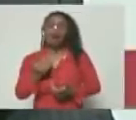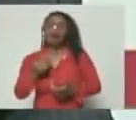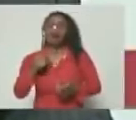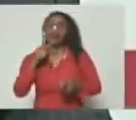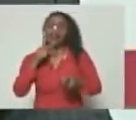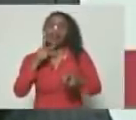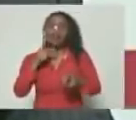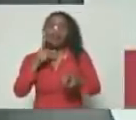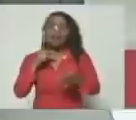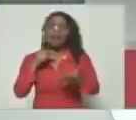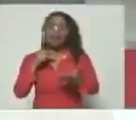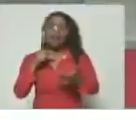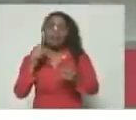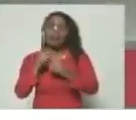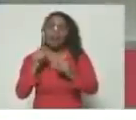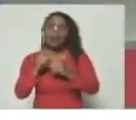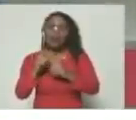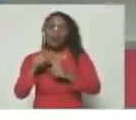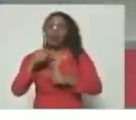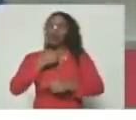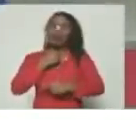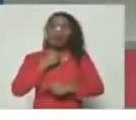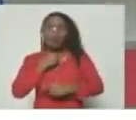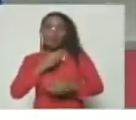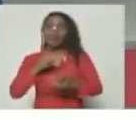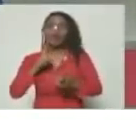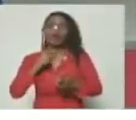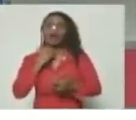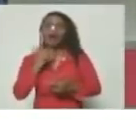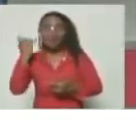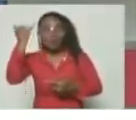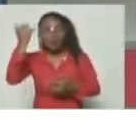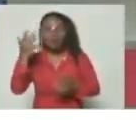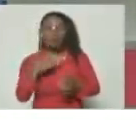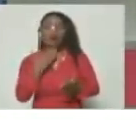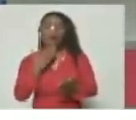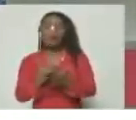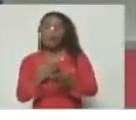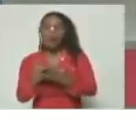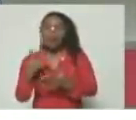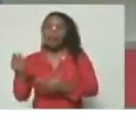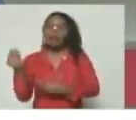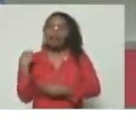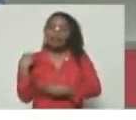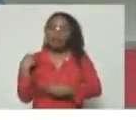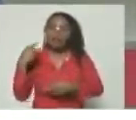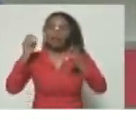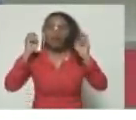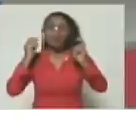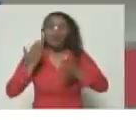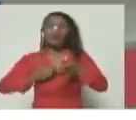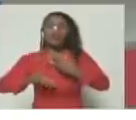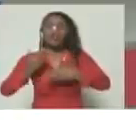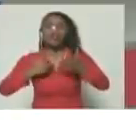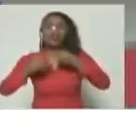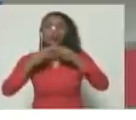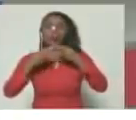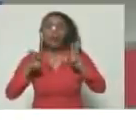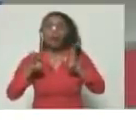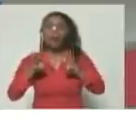críticas y soluciones y propuestas para los temas de los servicios públicos.